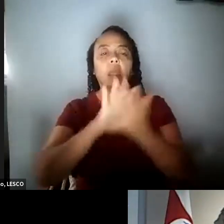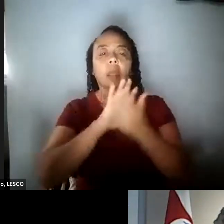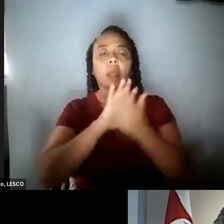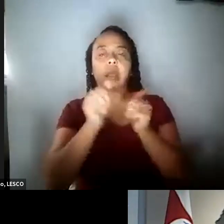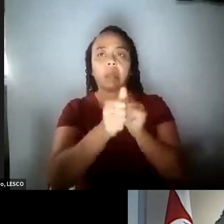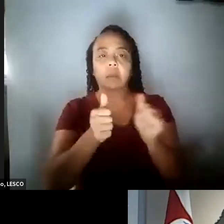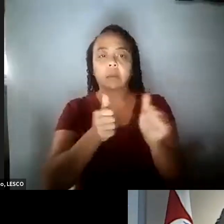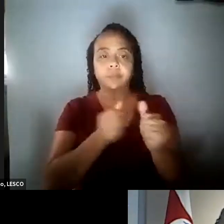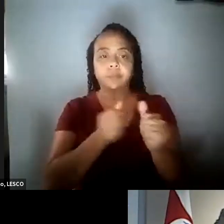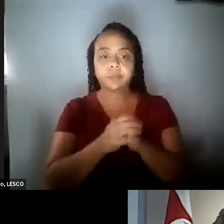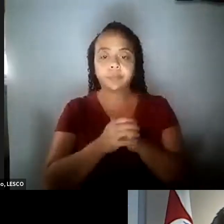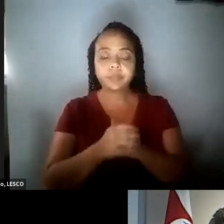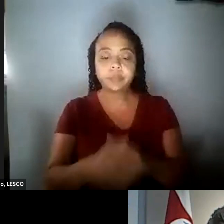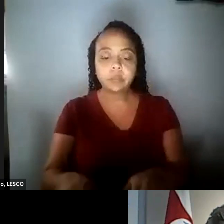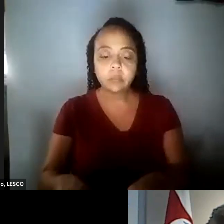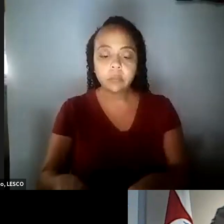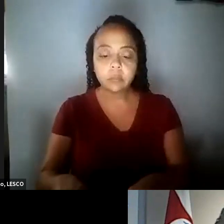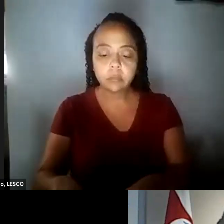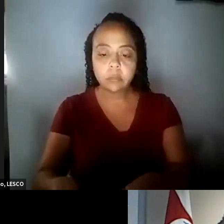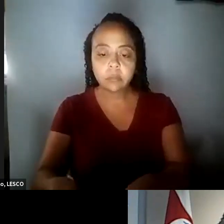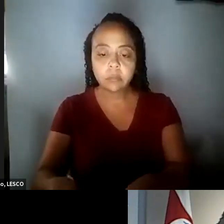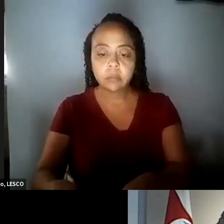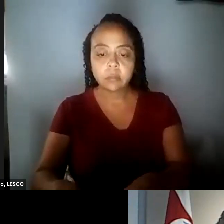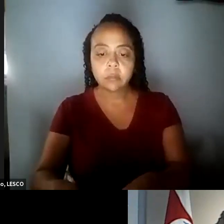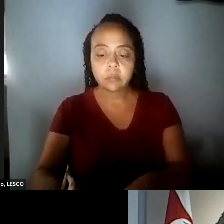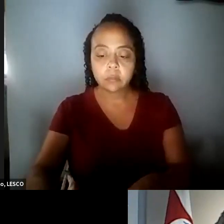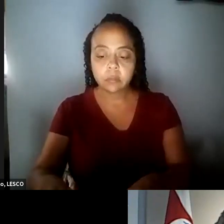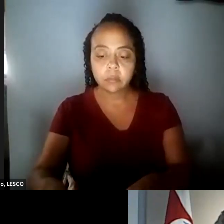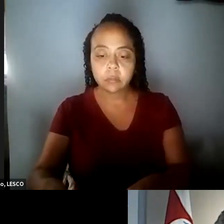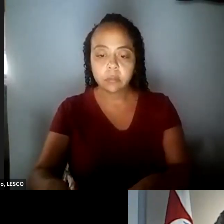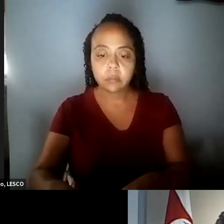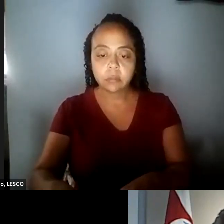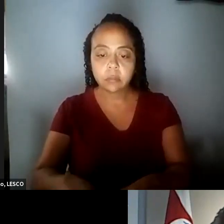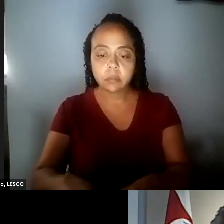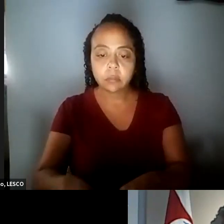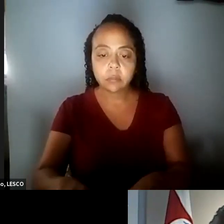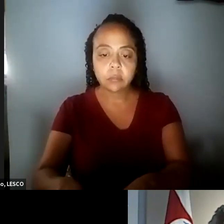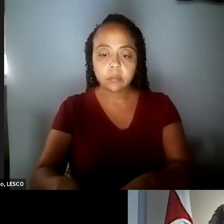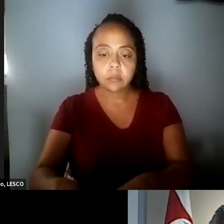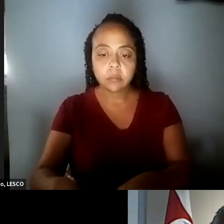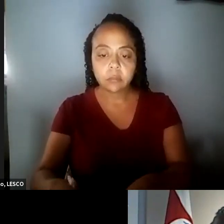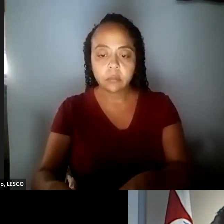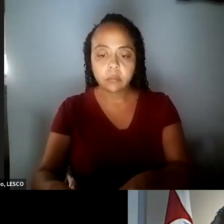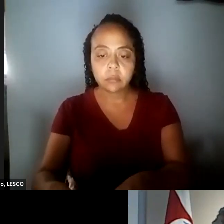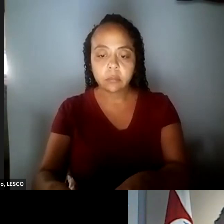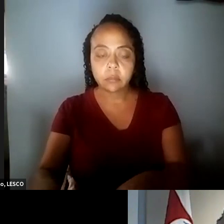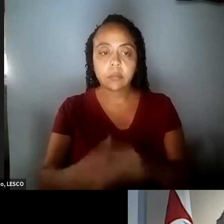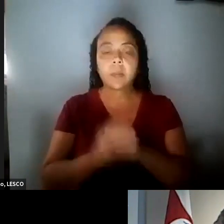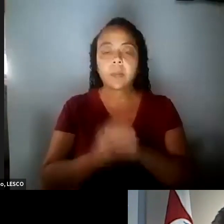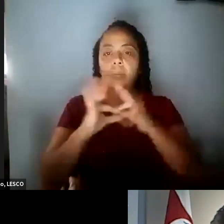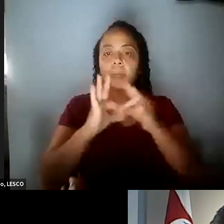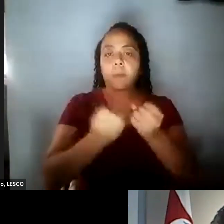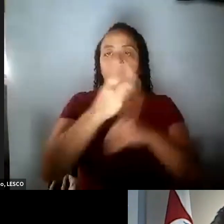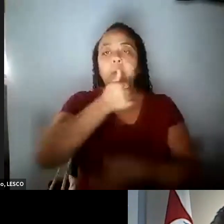me parece que en europa en algunos países de norteamérica pues esto es muchísimo más normal las alianzas público-privadas pero en la